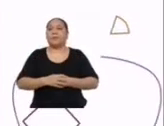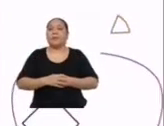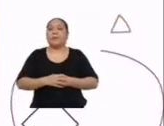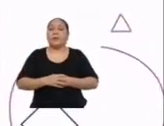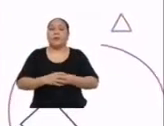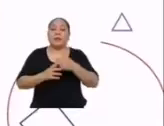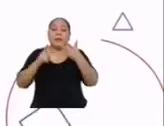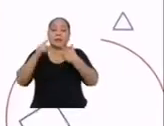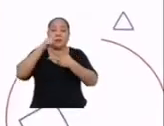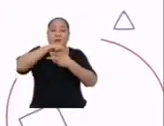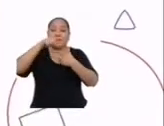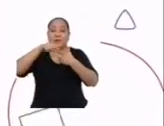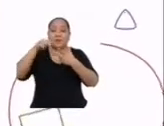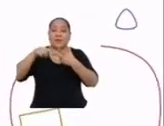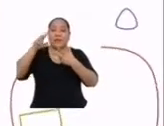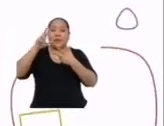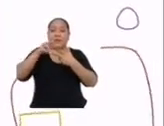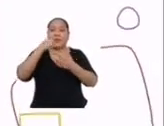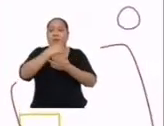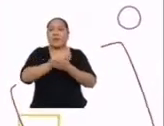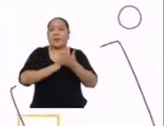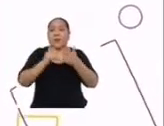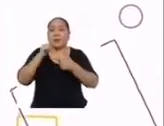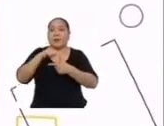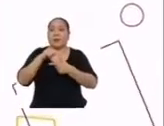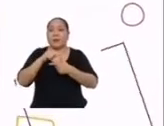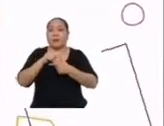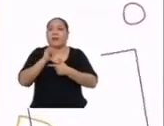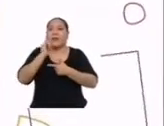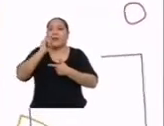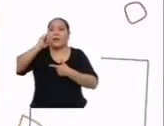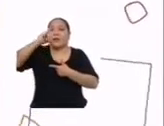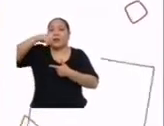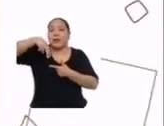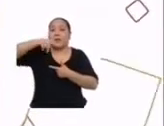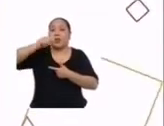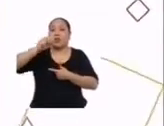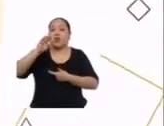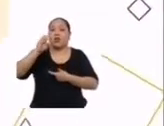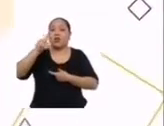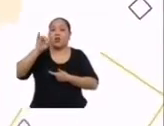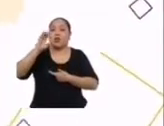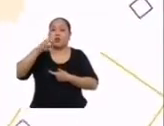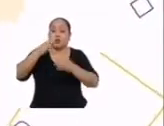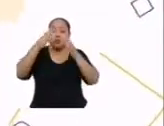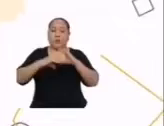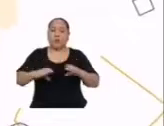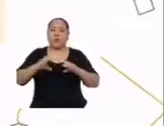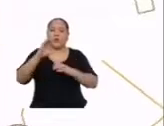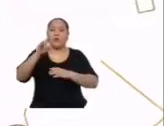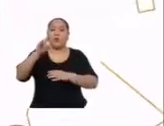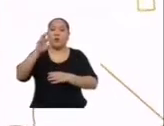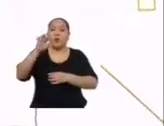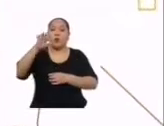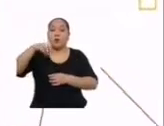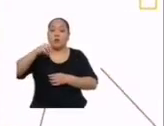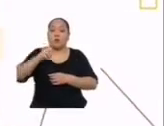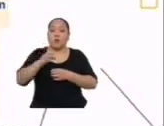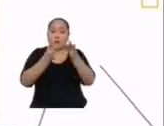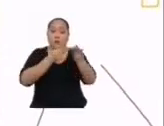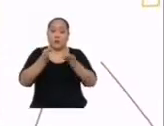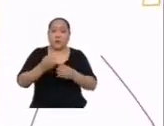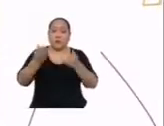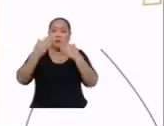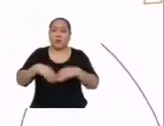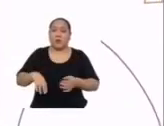grandes partes. El primer párrafo suele ser la introducción. Luego hay un cuerpo del texto, que es el desarrollo, y al final está